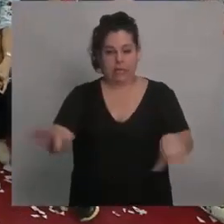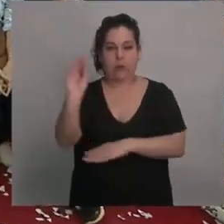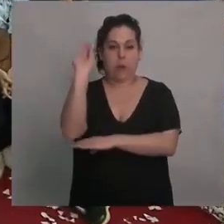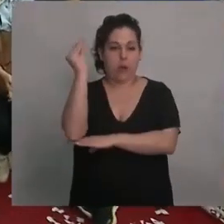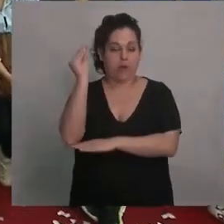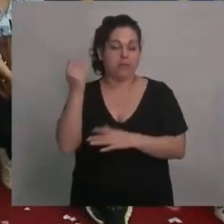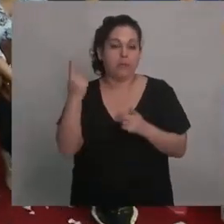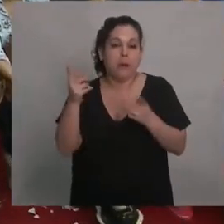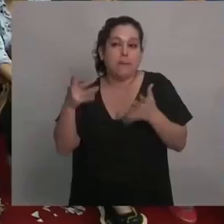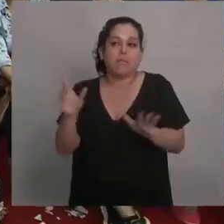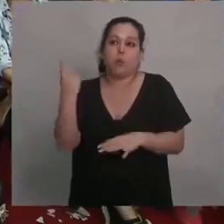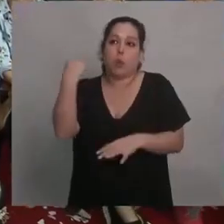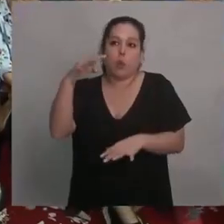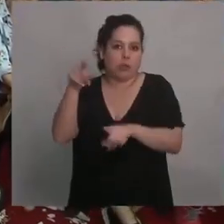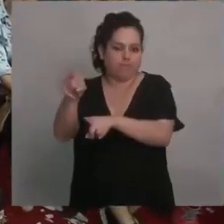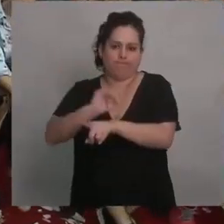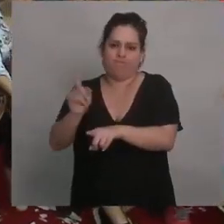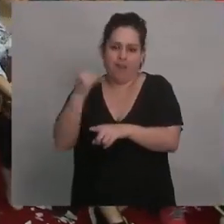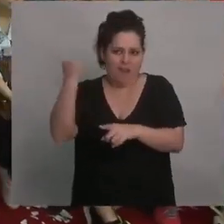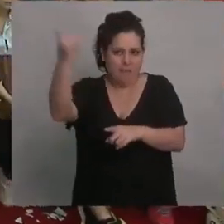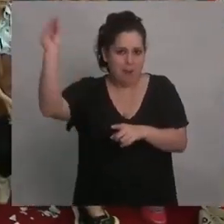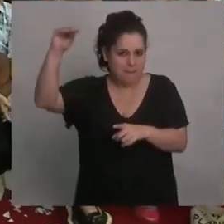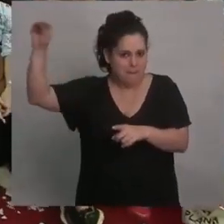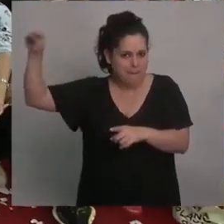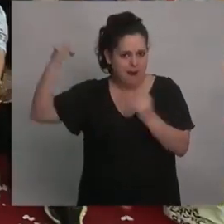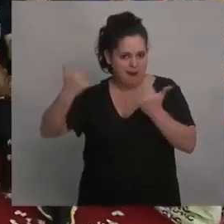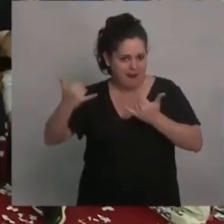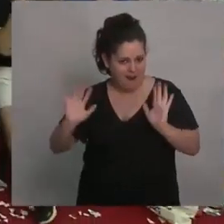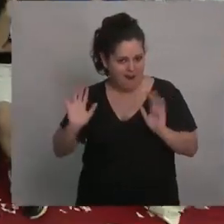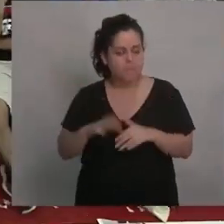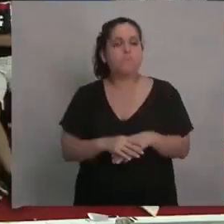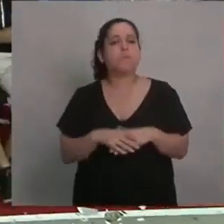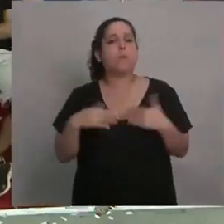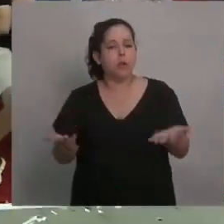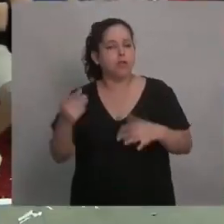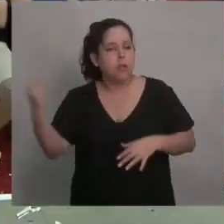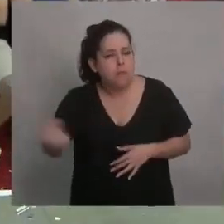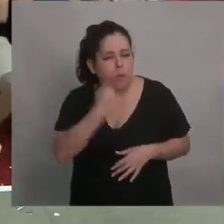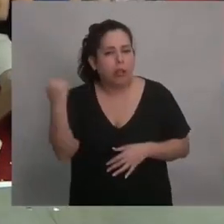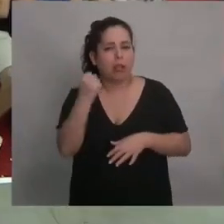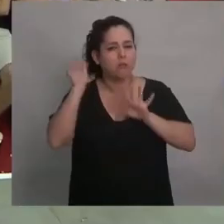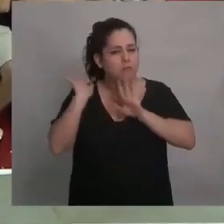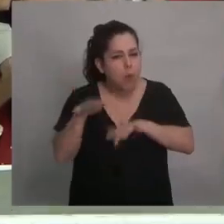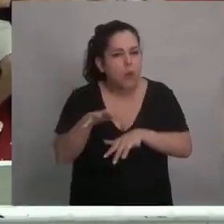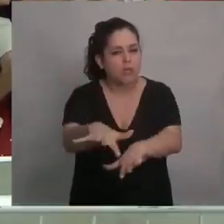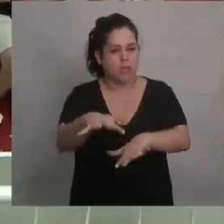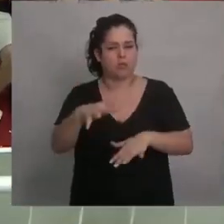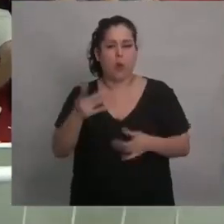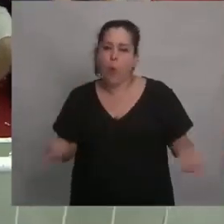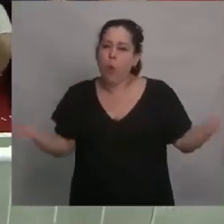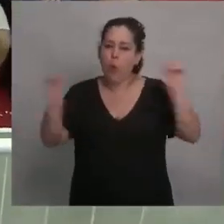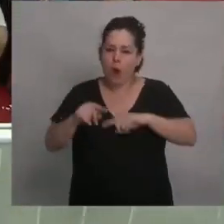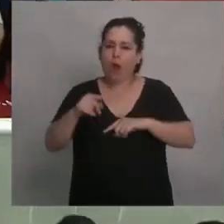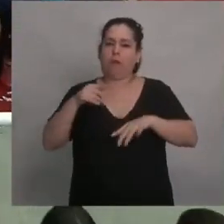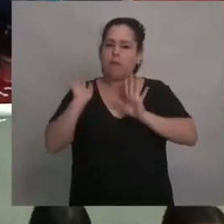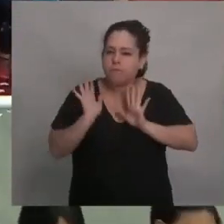sea una excepción. Y entonces, la importancia de la movilización, la importancia de recuperar las calles en